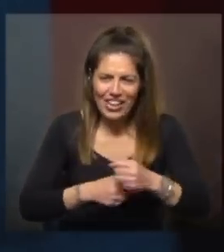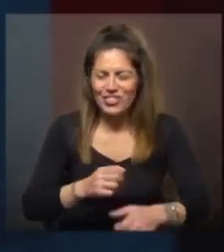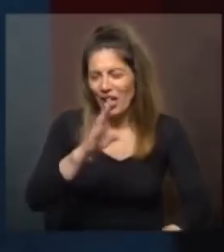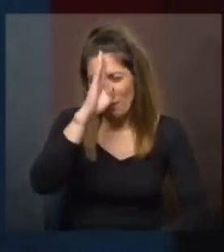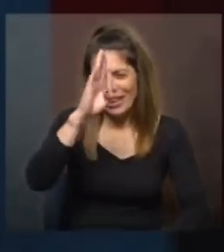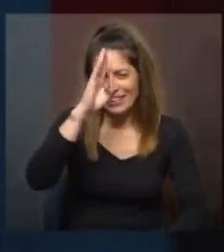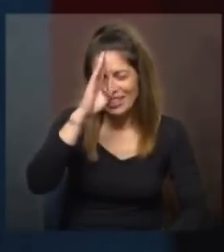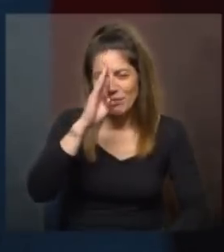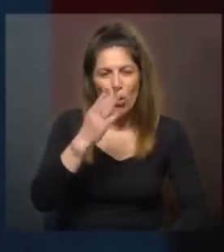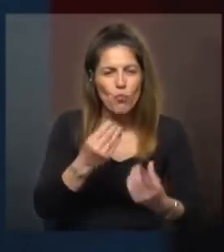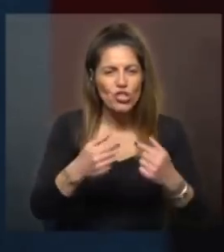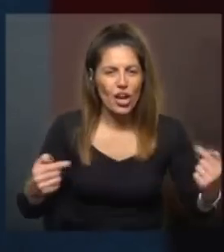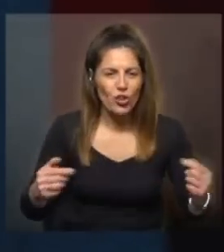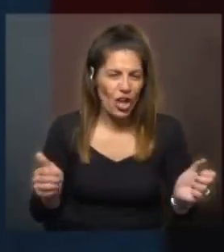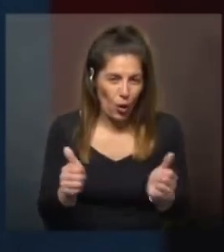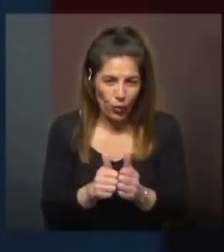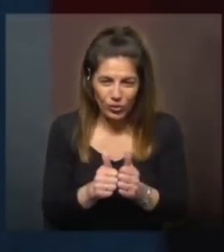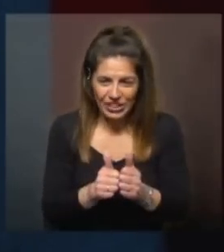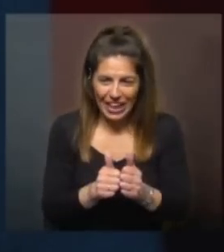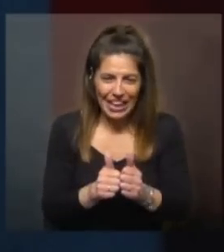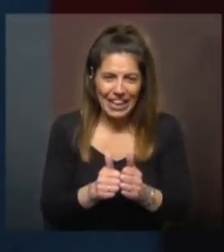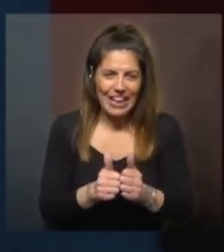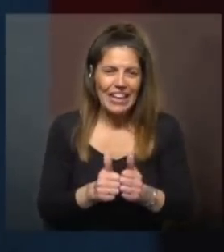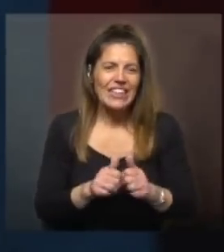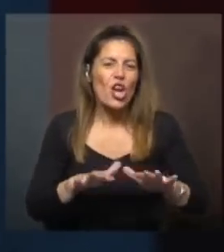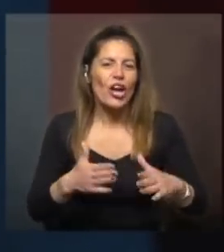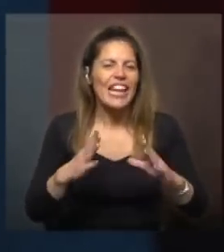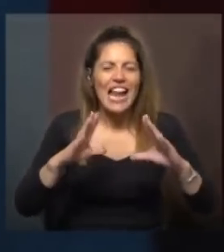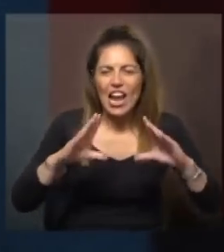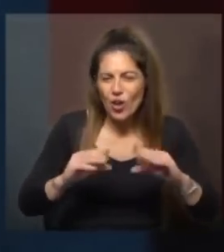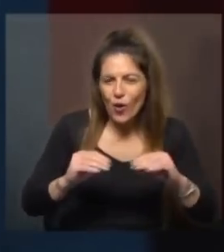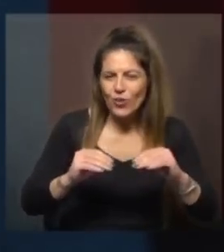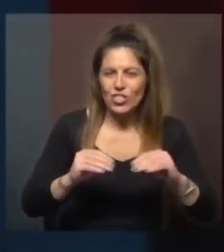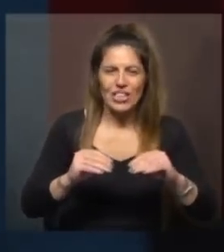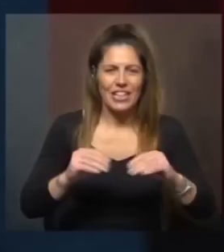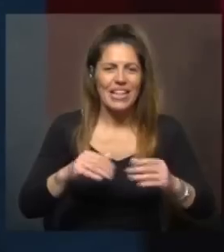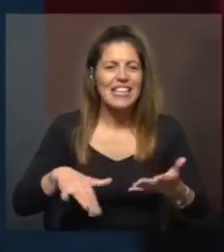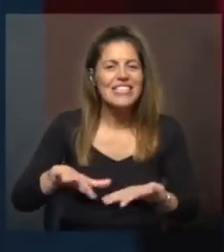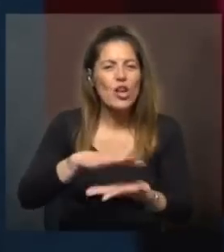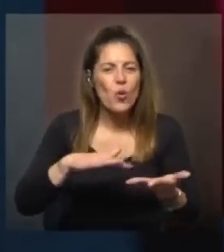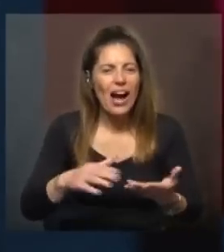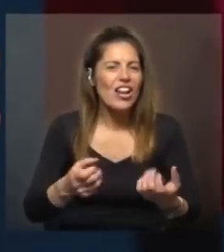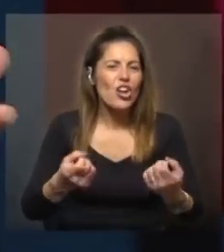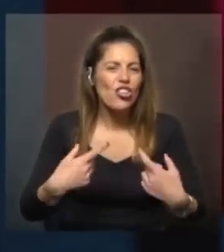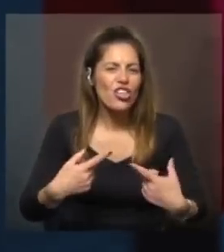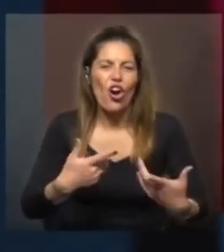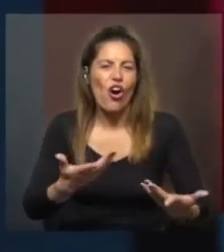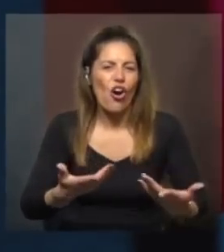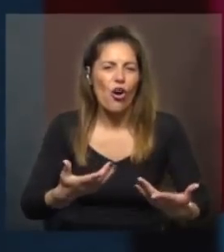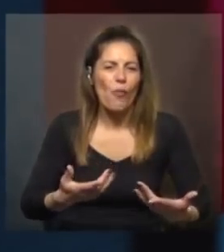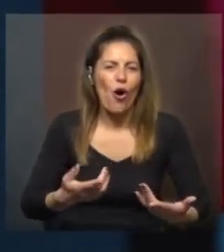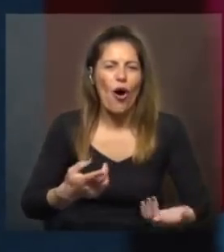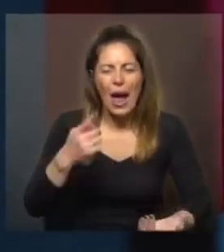un montón de cosas juntas ahí de lo que era el boli realmente de ese boliche nos dio boliche nos dio cancha como se